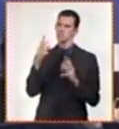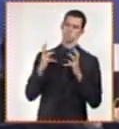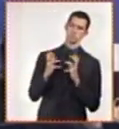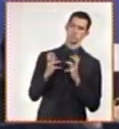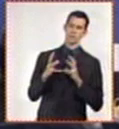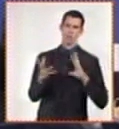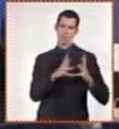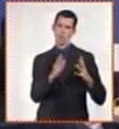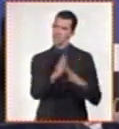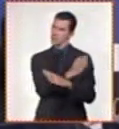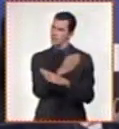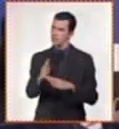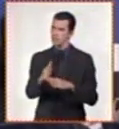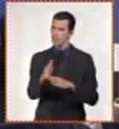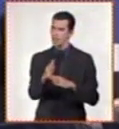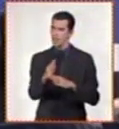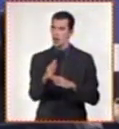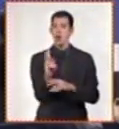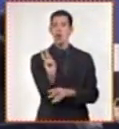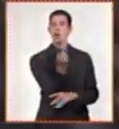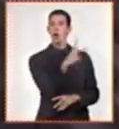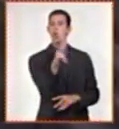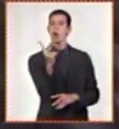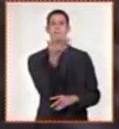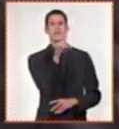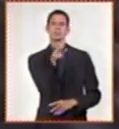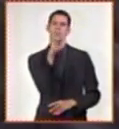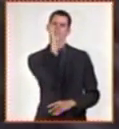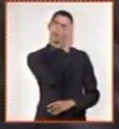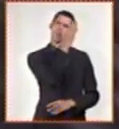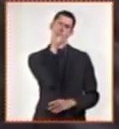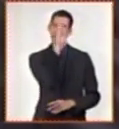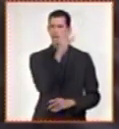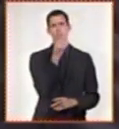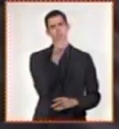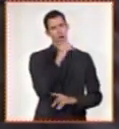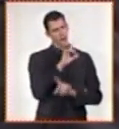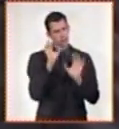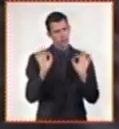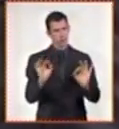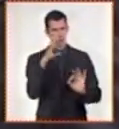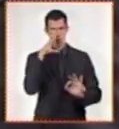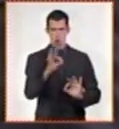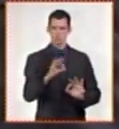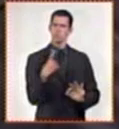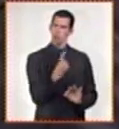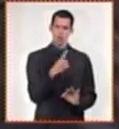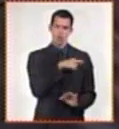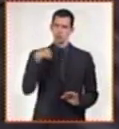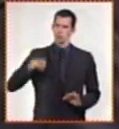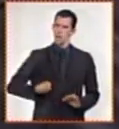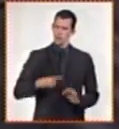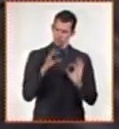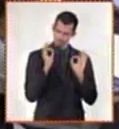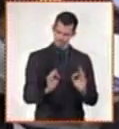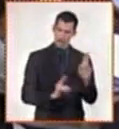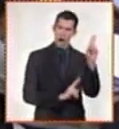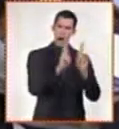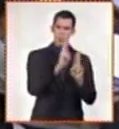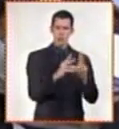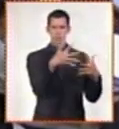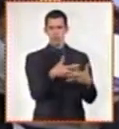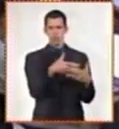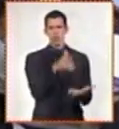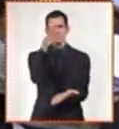dos países, a poner fin a todas las palabras y acciones que socavan los intereses de China e interfieren en